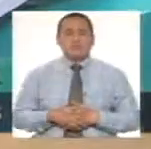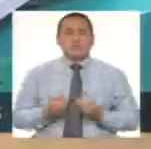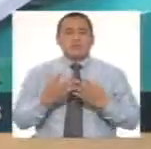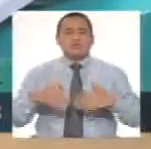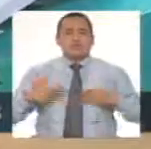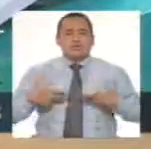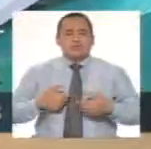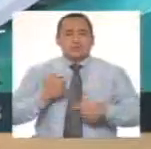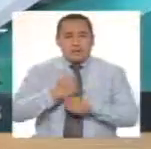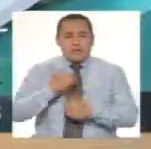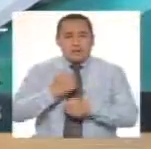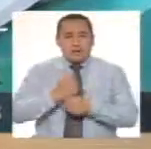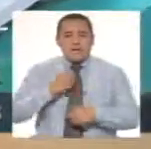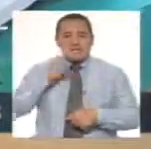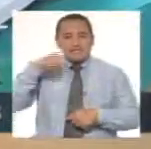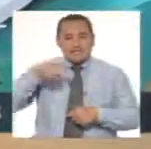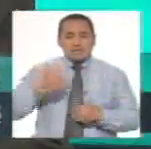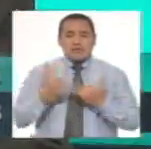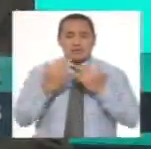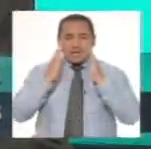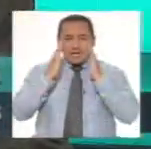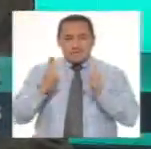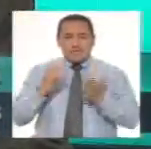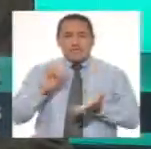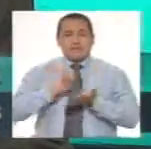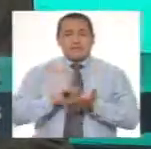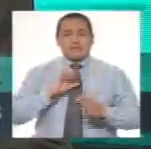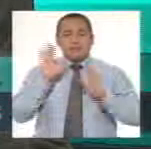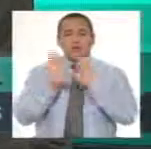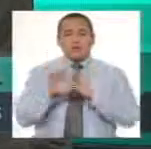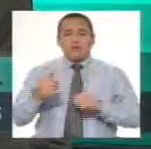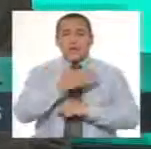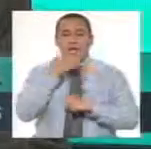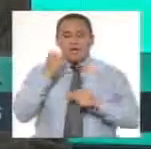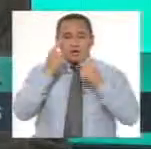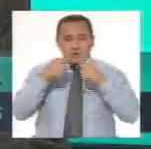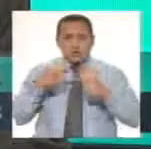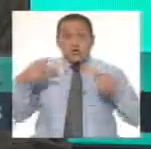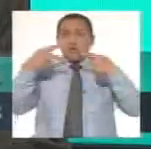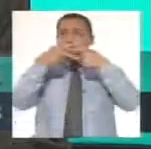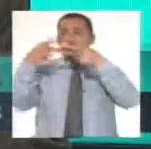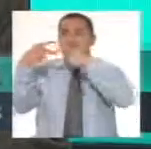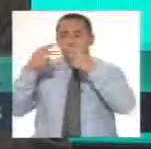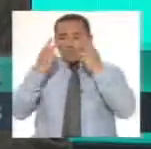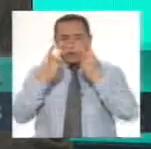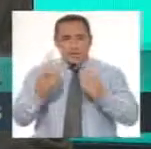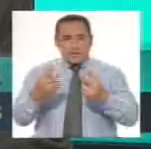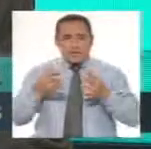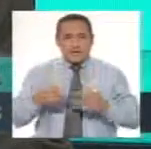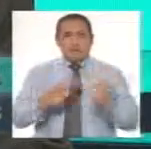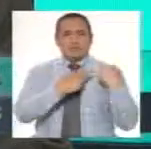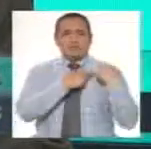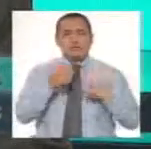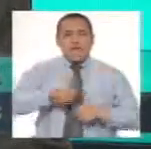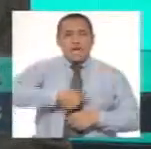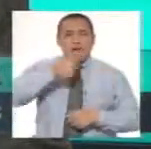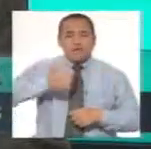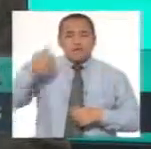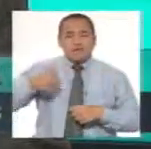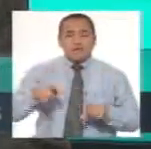podemos estar cruzados de brazos. Y necesitamos, en este caso, que haya una mejor señalización, que haya una mejor responsabilidad de las autoridades